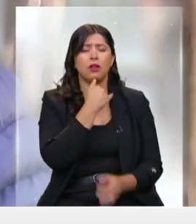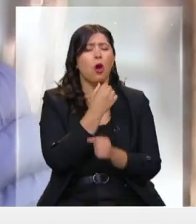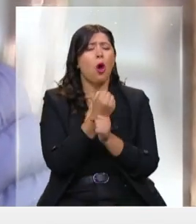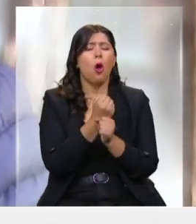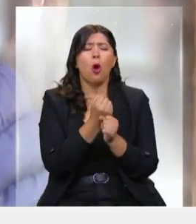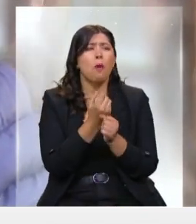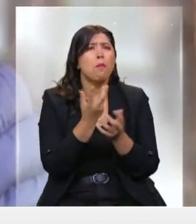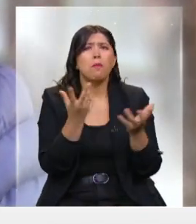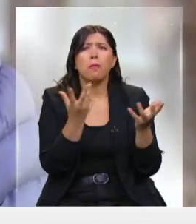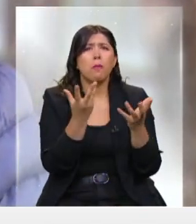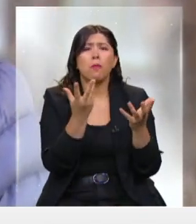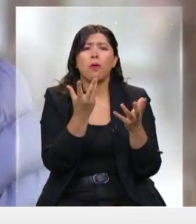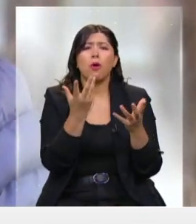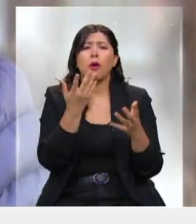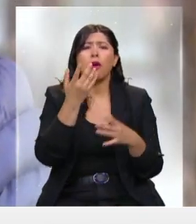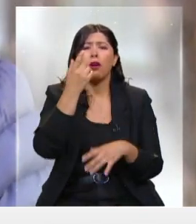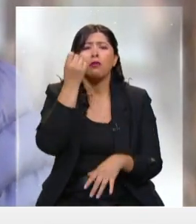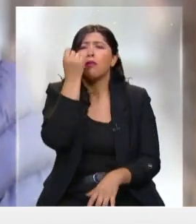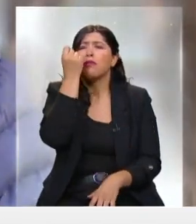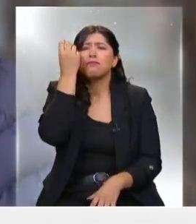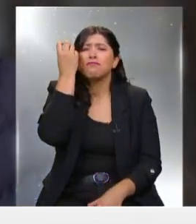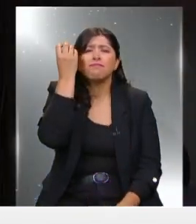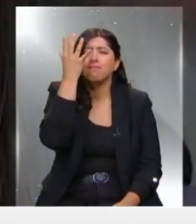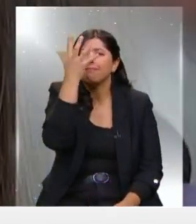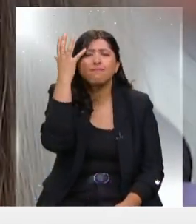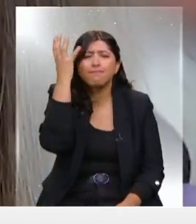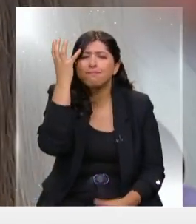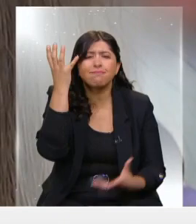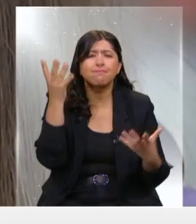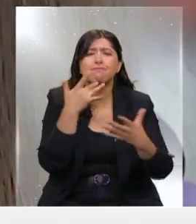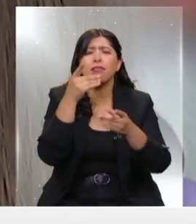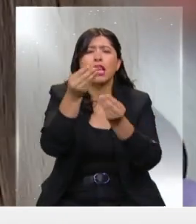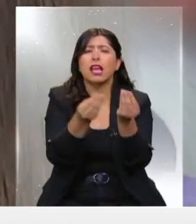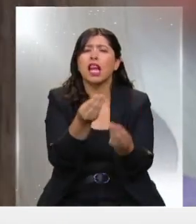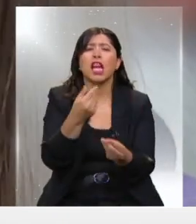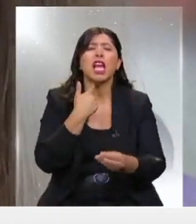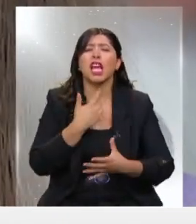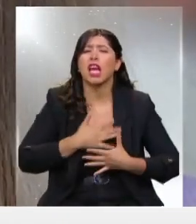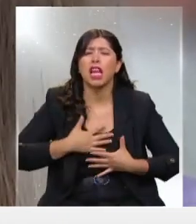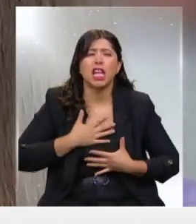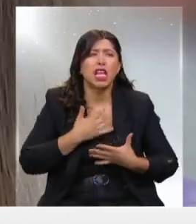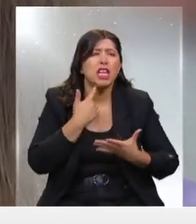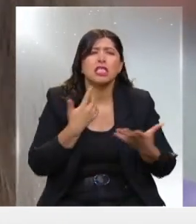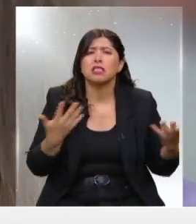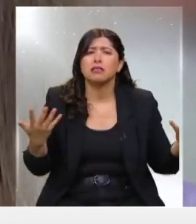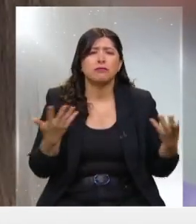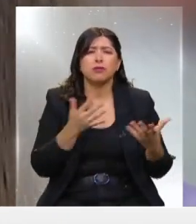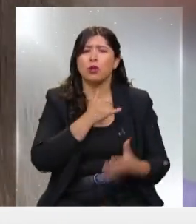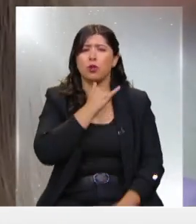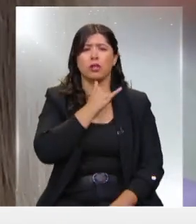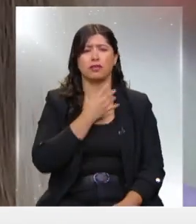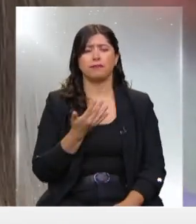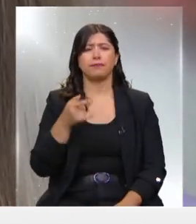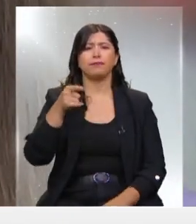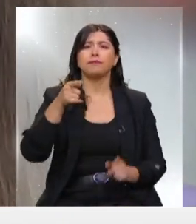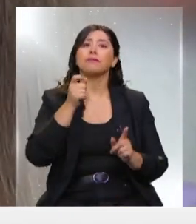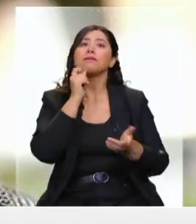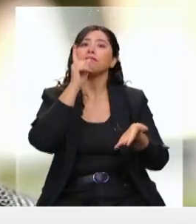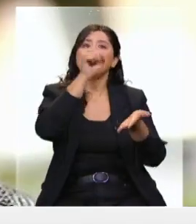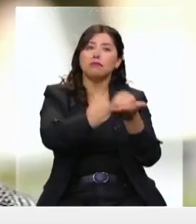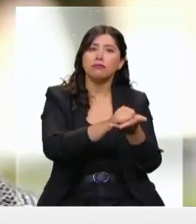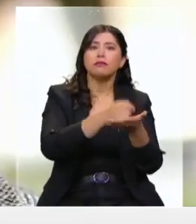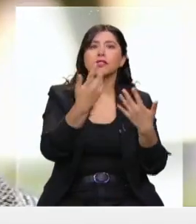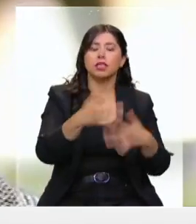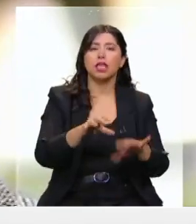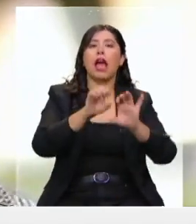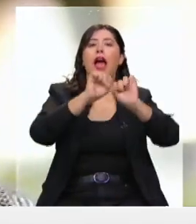no sé, no me explico qué es lo que buscaba. 2 denunciantes que relataron a fiscalía los abusos cometidos por